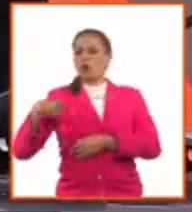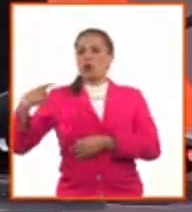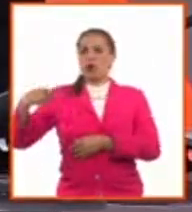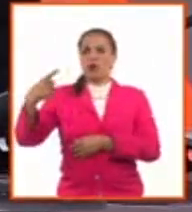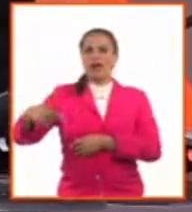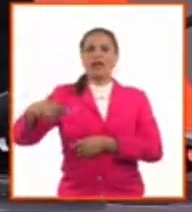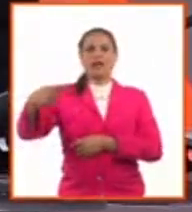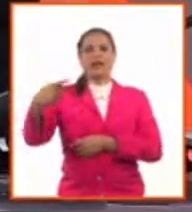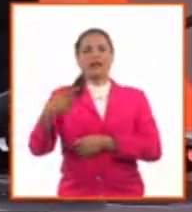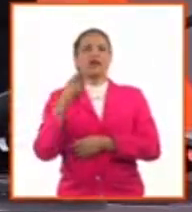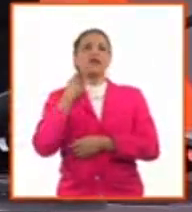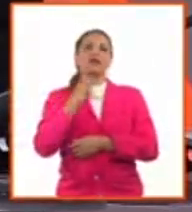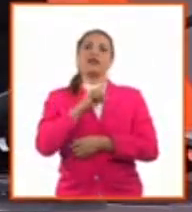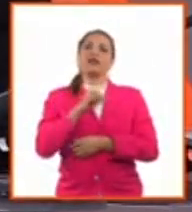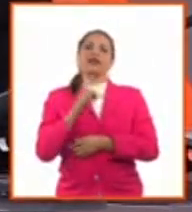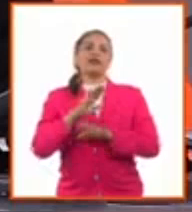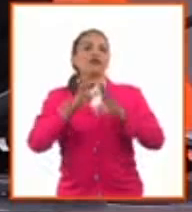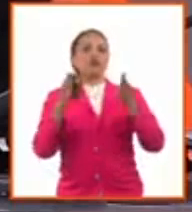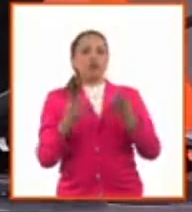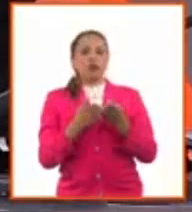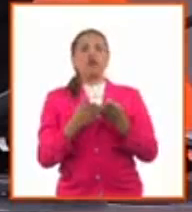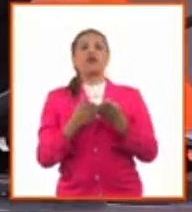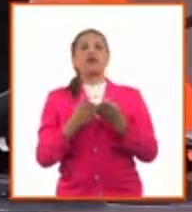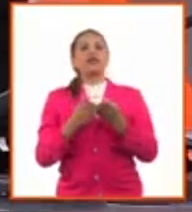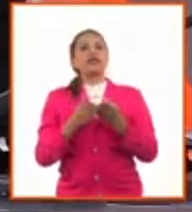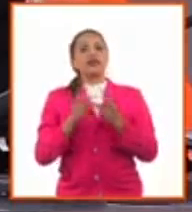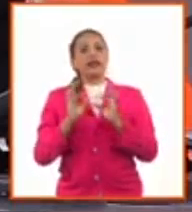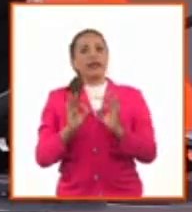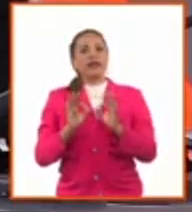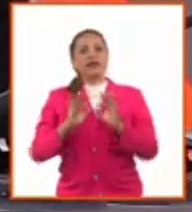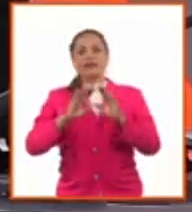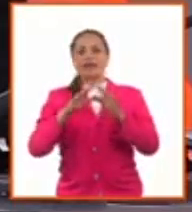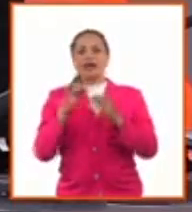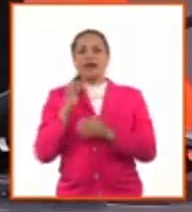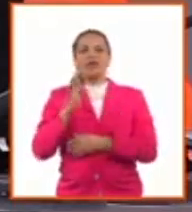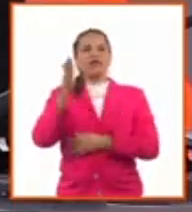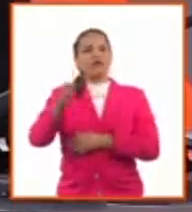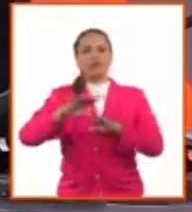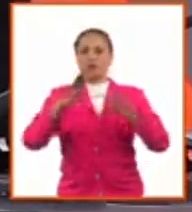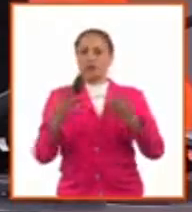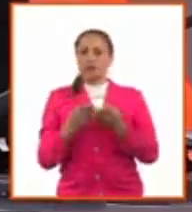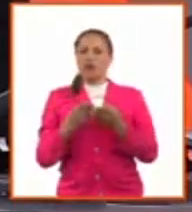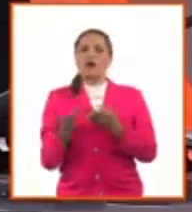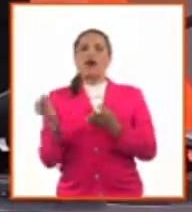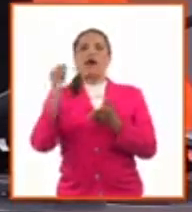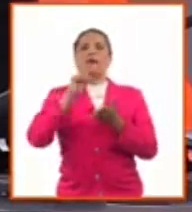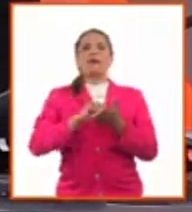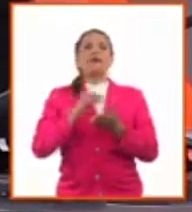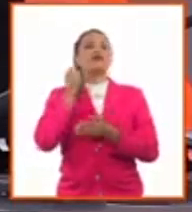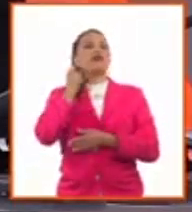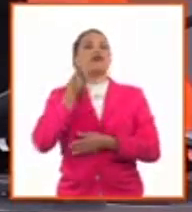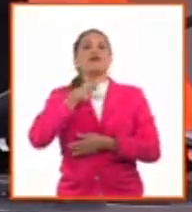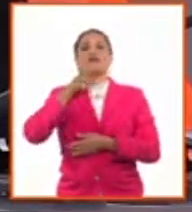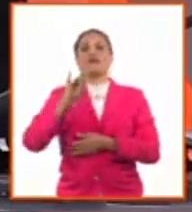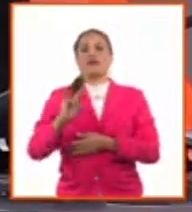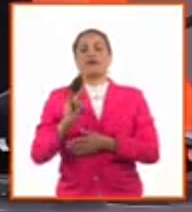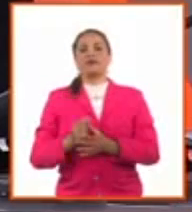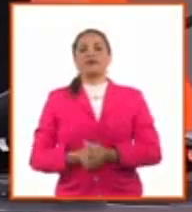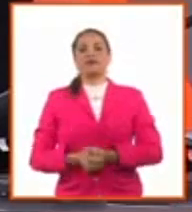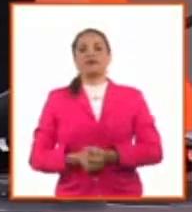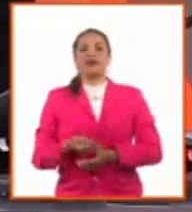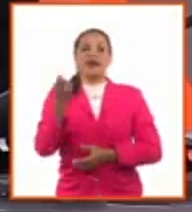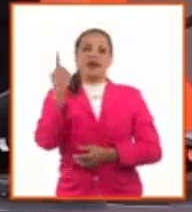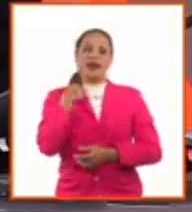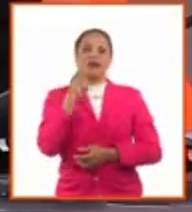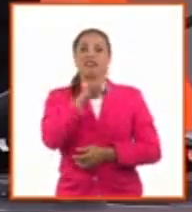generación del centenario y la de José Antonio, y por supuesto la que le ha puesto las generaciones de la revolución a la Federación Estudiantil